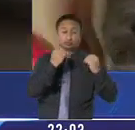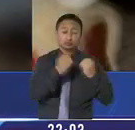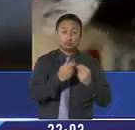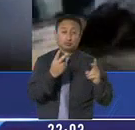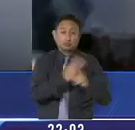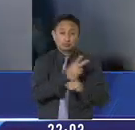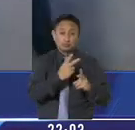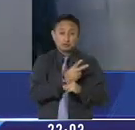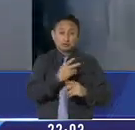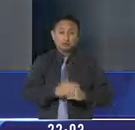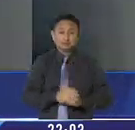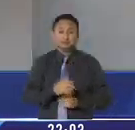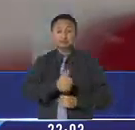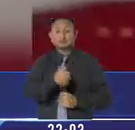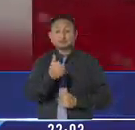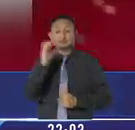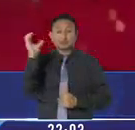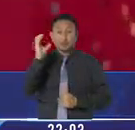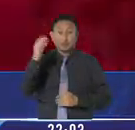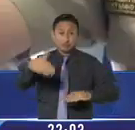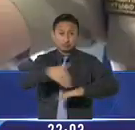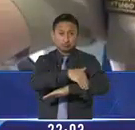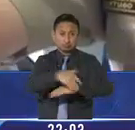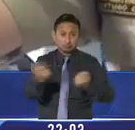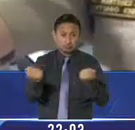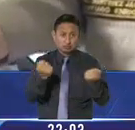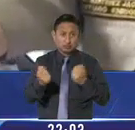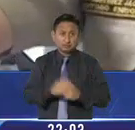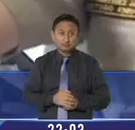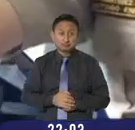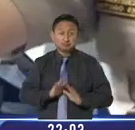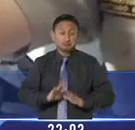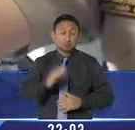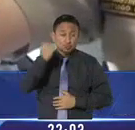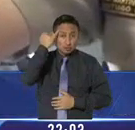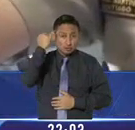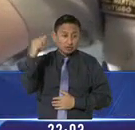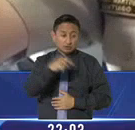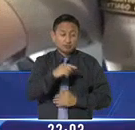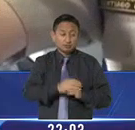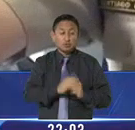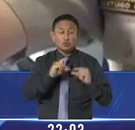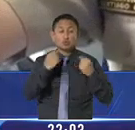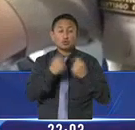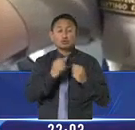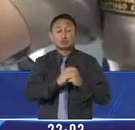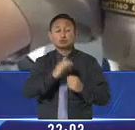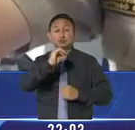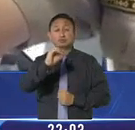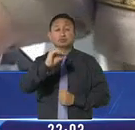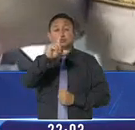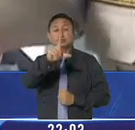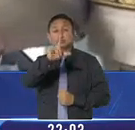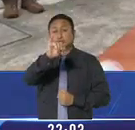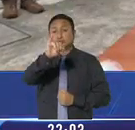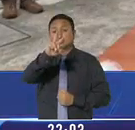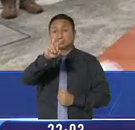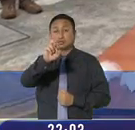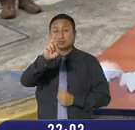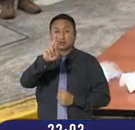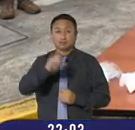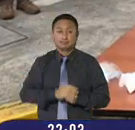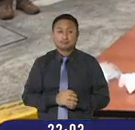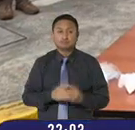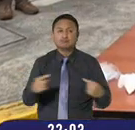delictiva que opera en la zona de frontera. Hay una hipótesis de que pertenecen al frente de Oliver Sinisterra.